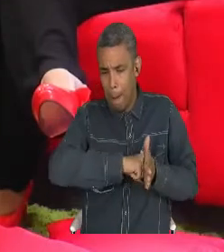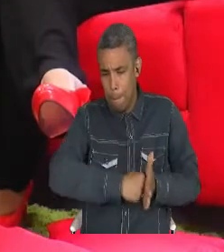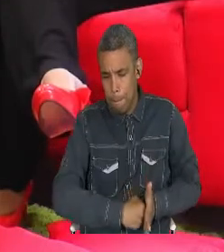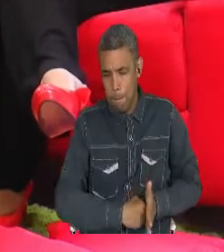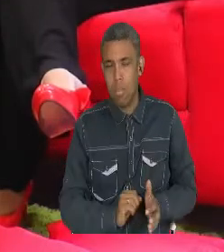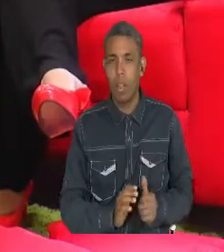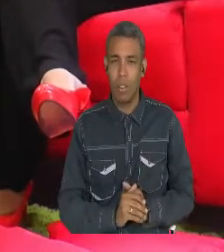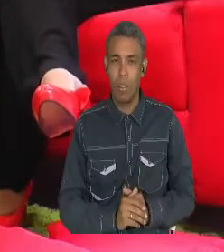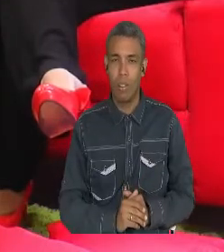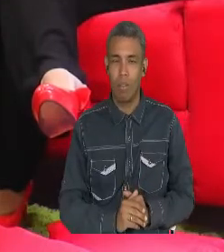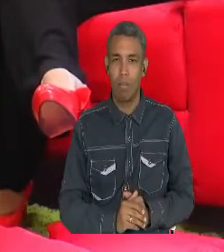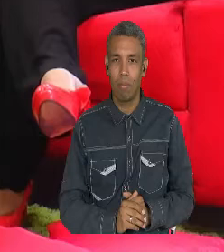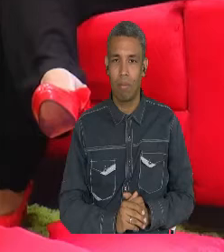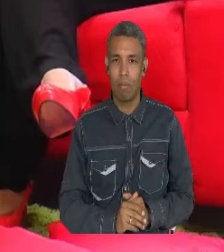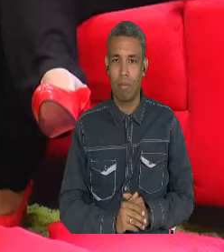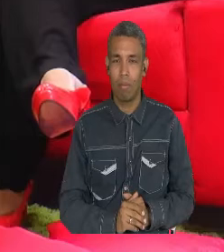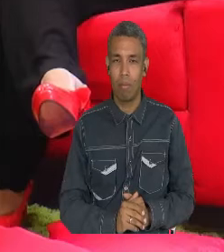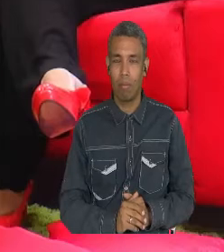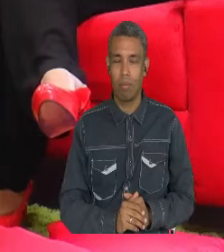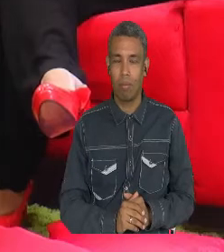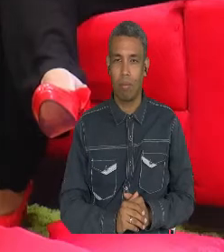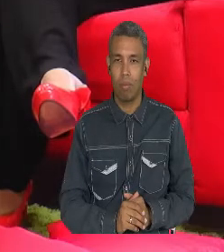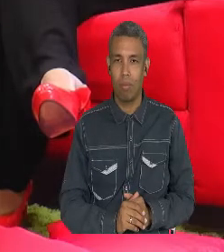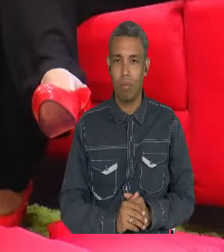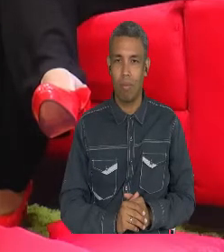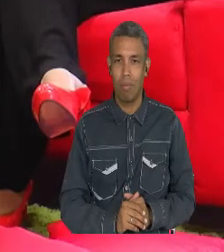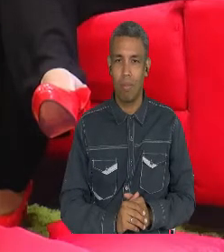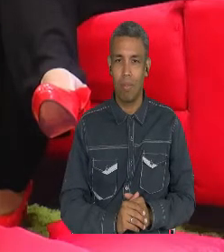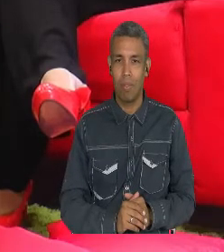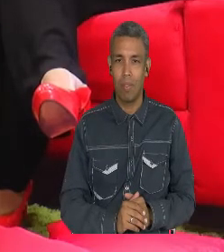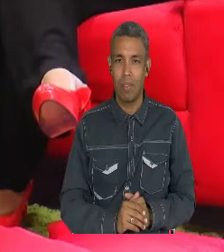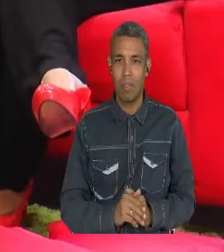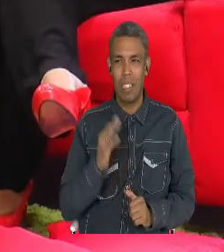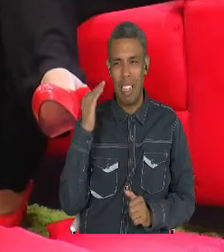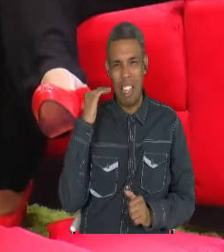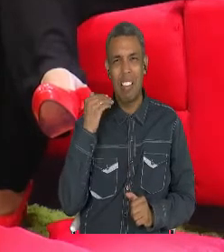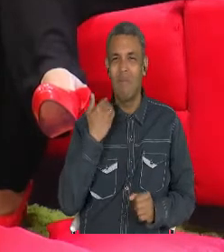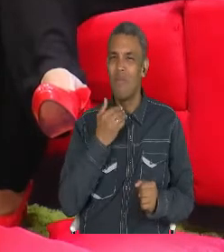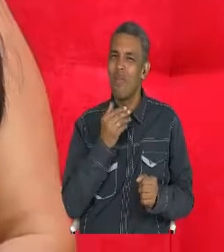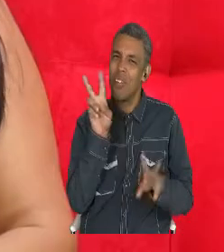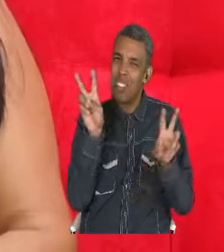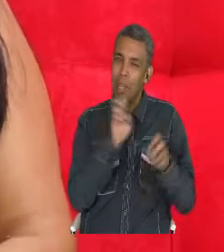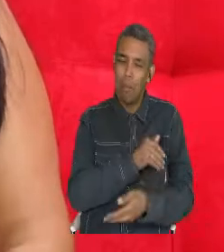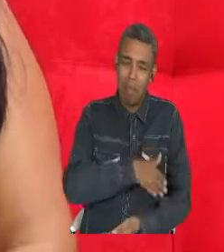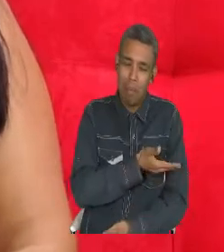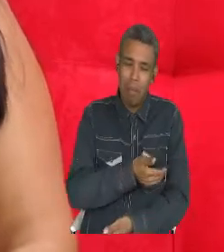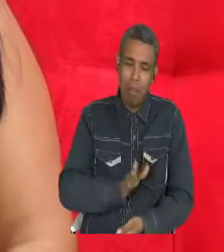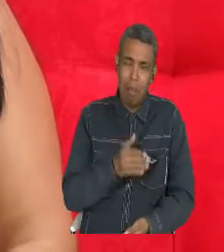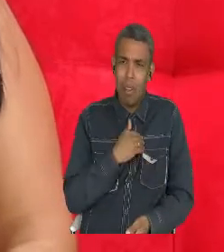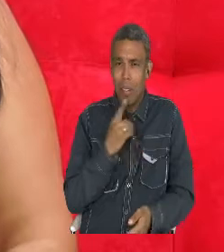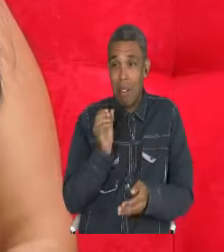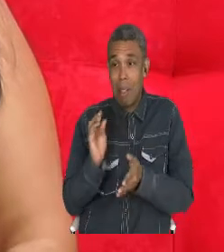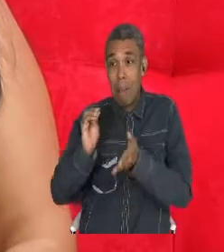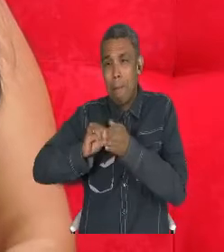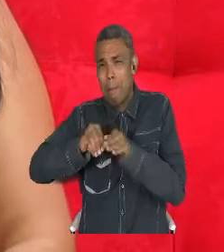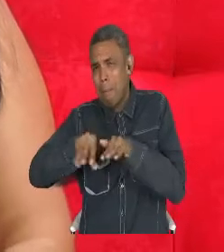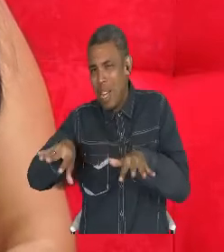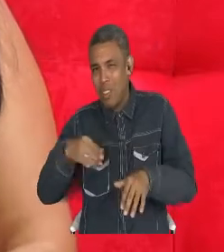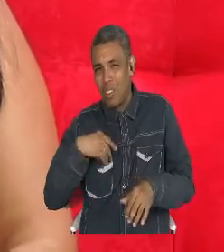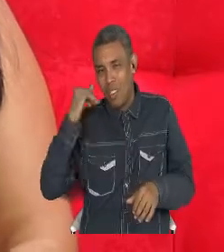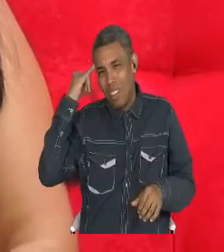recorderis o en este proyecto que está haciendo Sandra Montañez. Estos temas van a salir a flote, puesto que son de compositores de